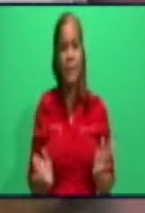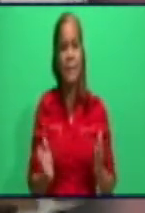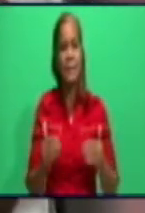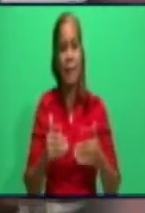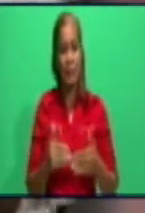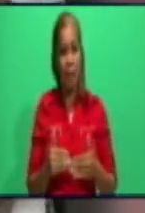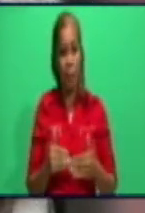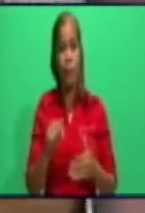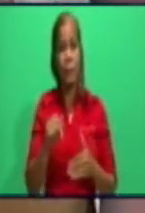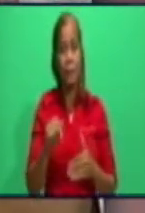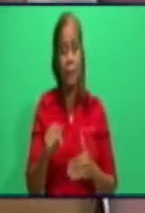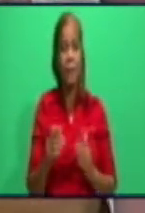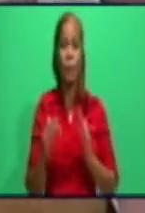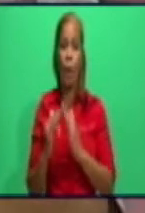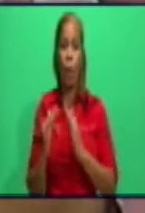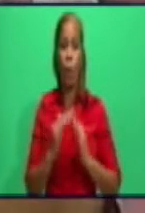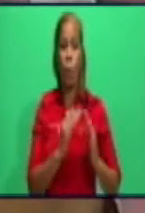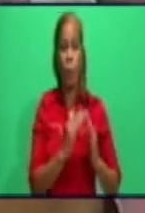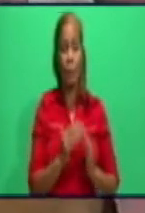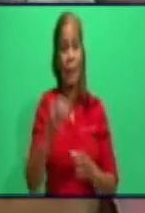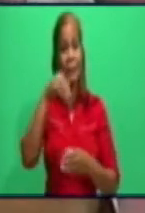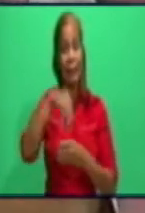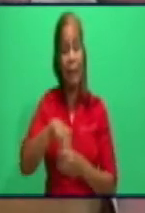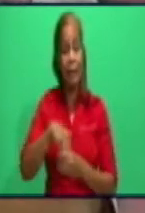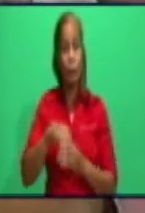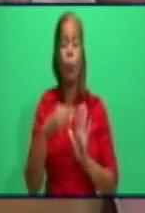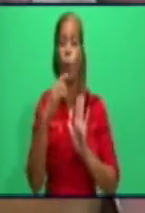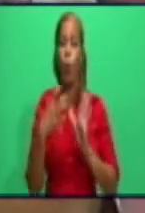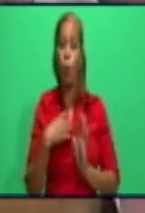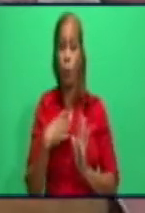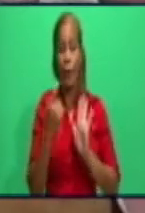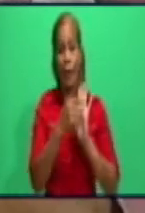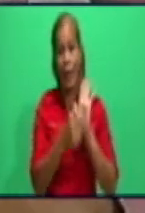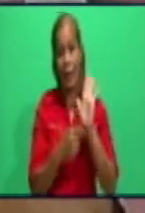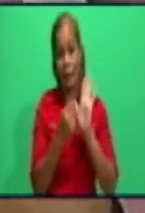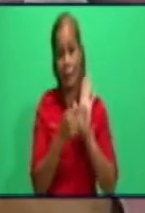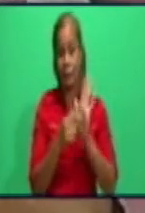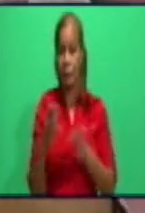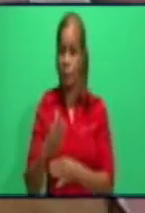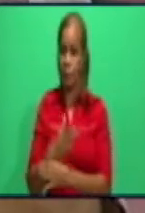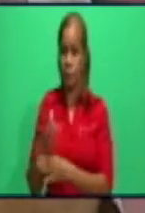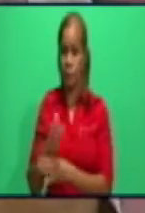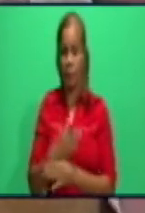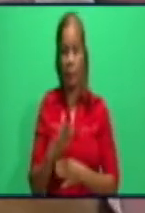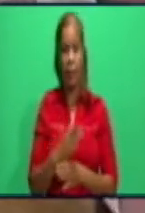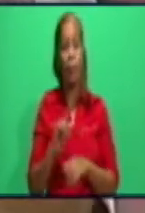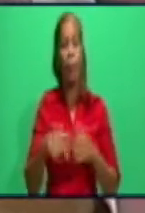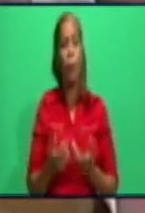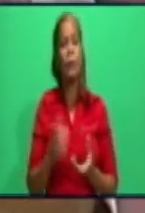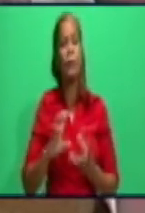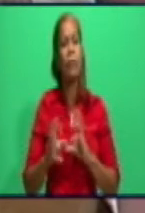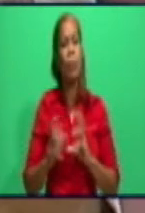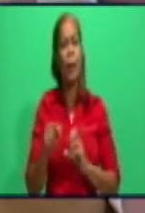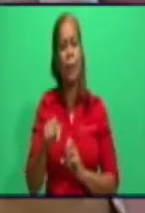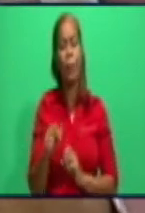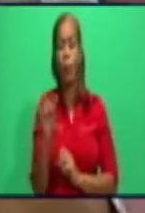comunidad más dentro de las comunidades, con una característica diversa, porque esta comunidad está formada por los